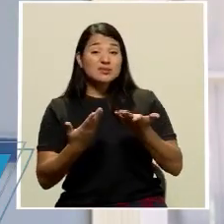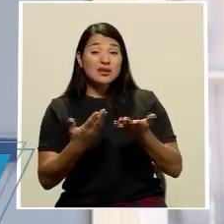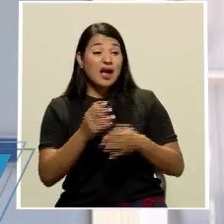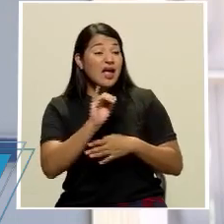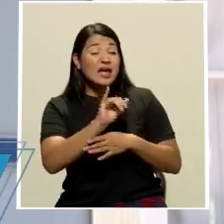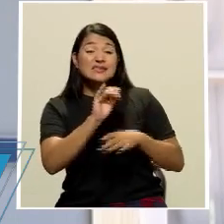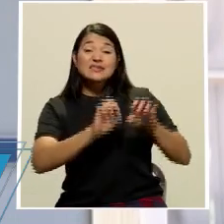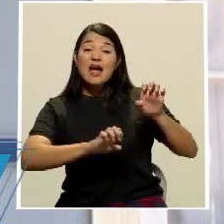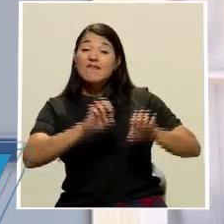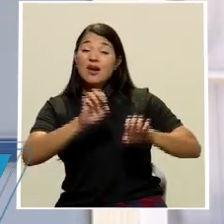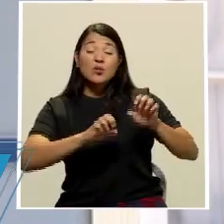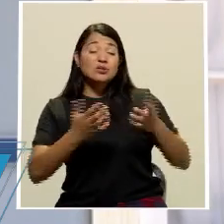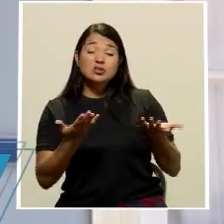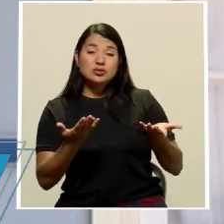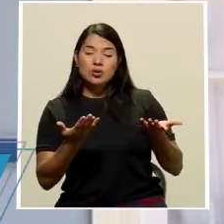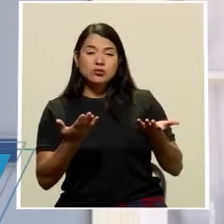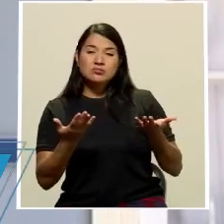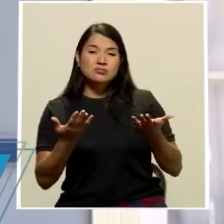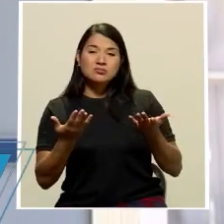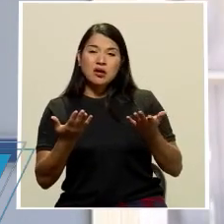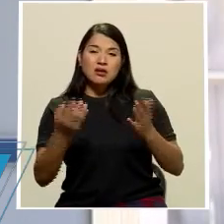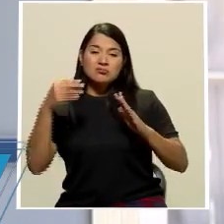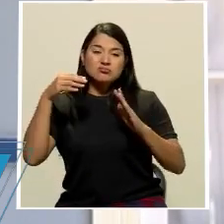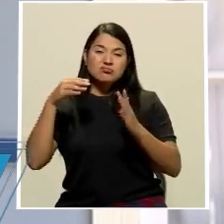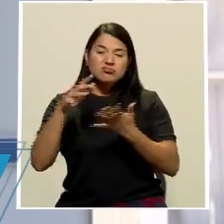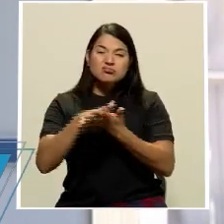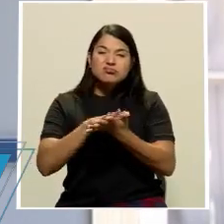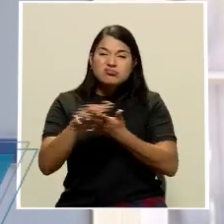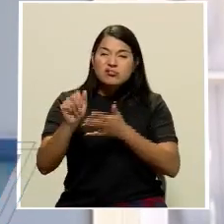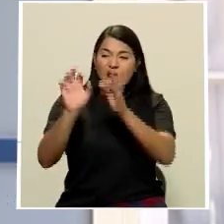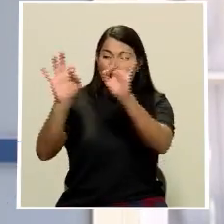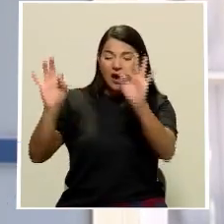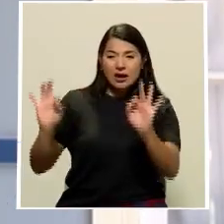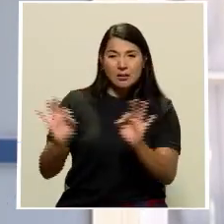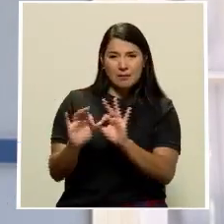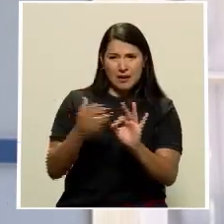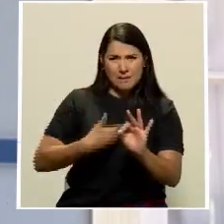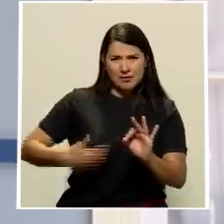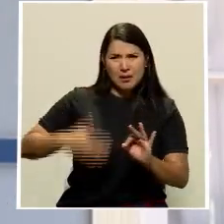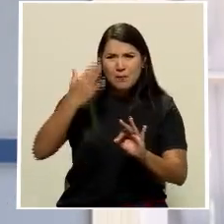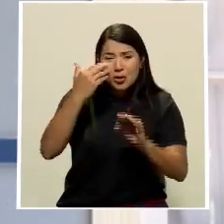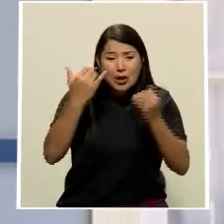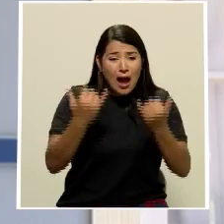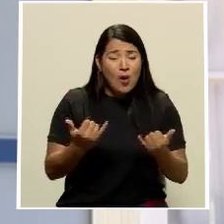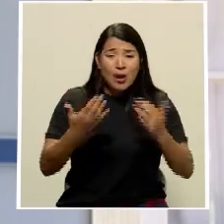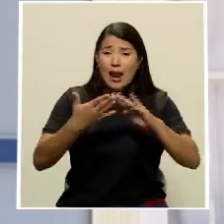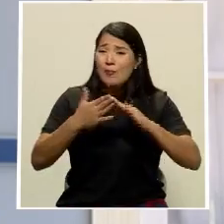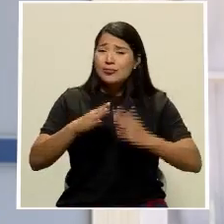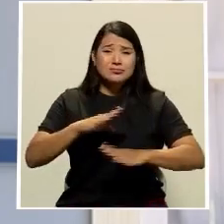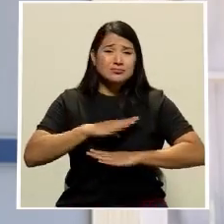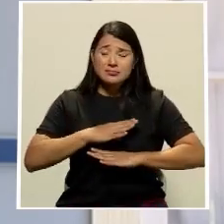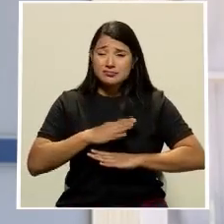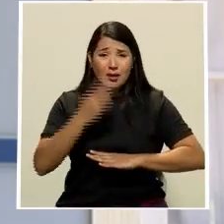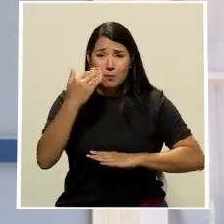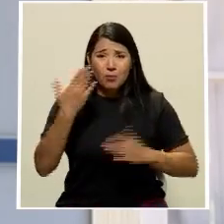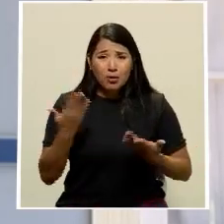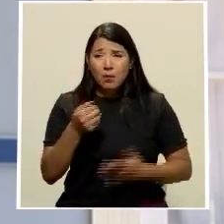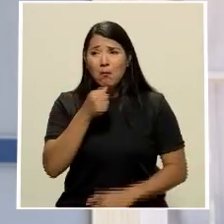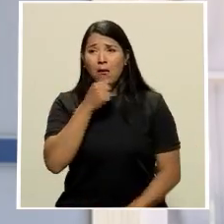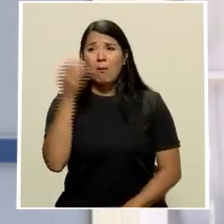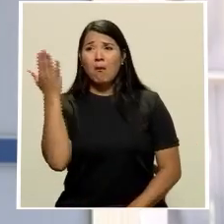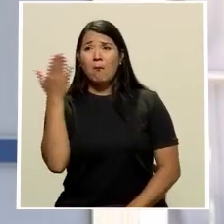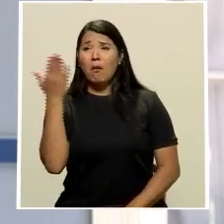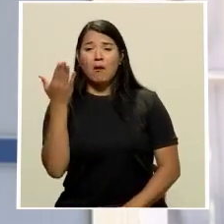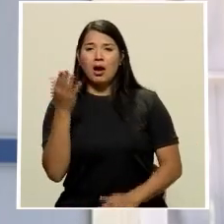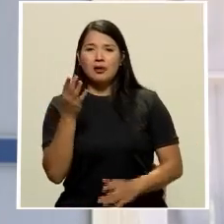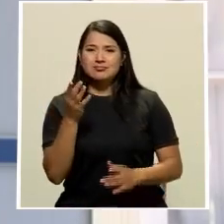esta calificación nuevamente se debe al descontento que tiene la población en que los discursos no se materializaron